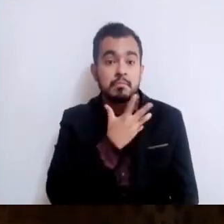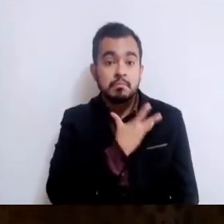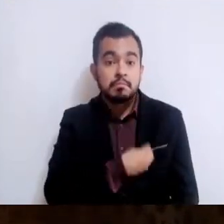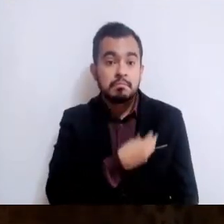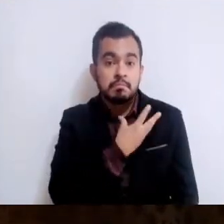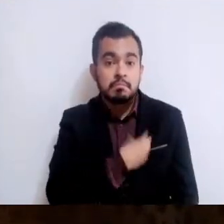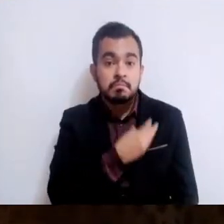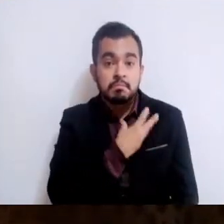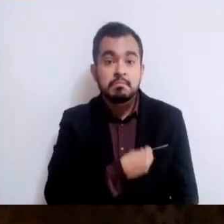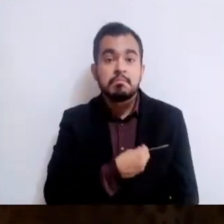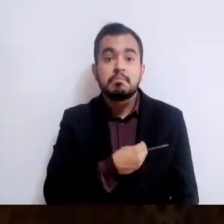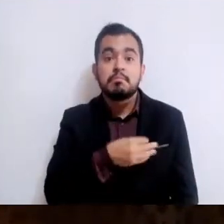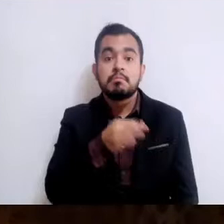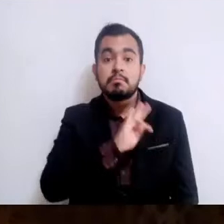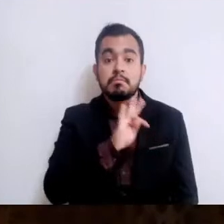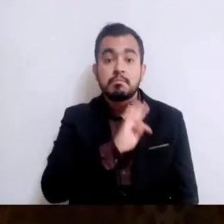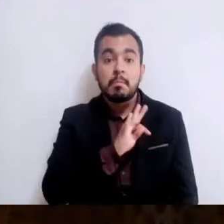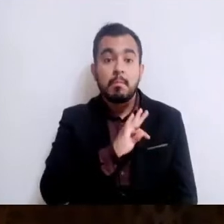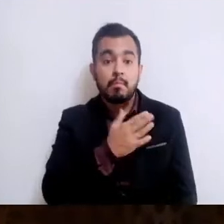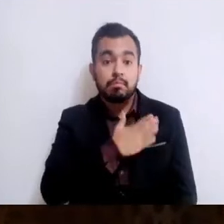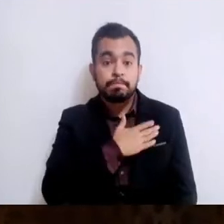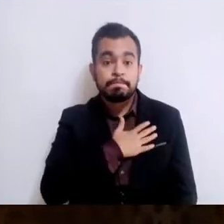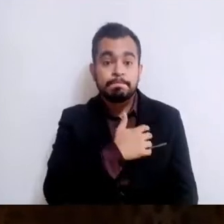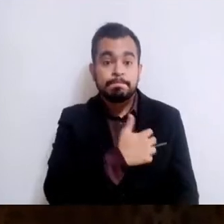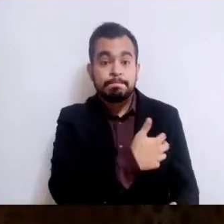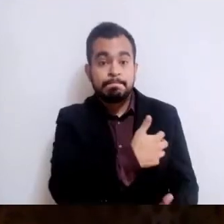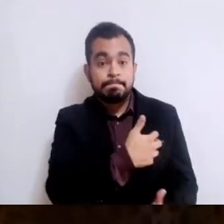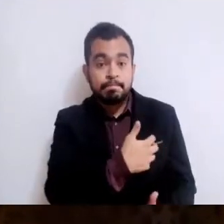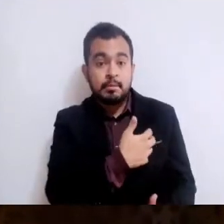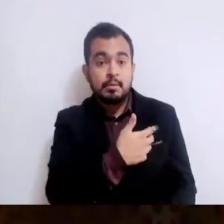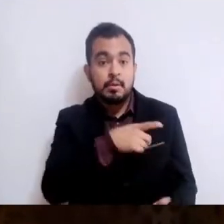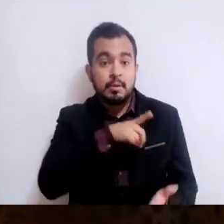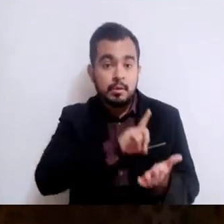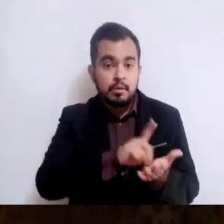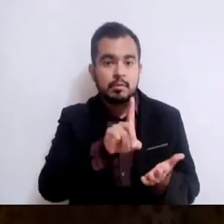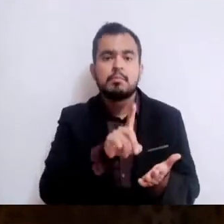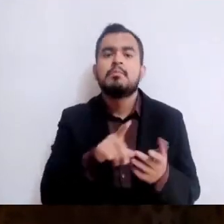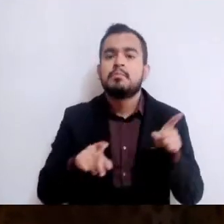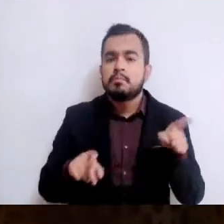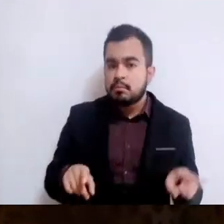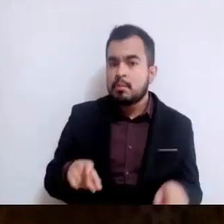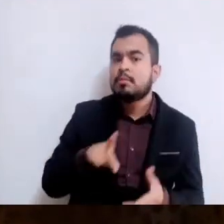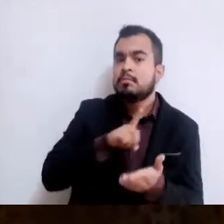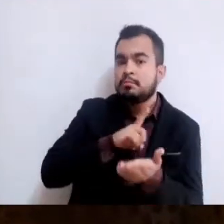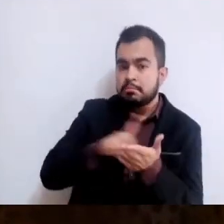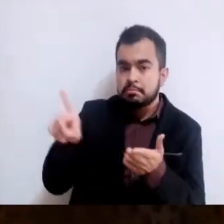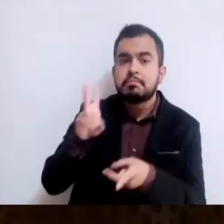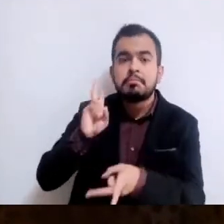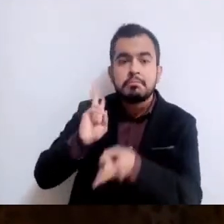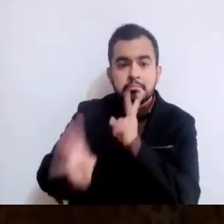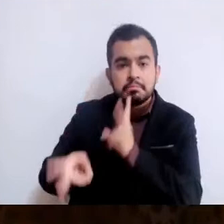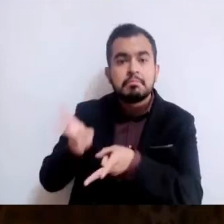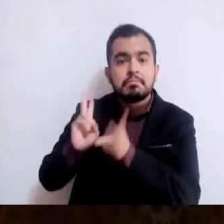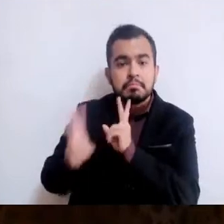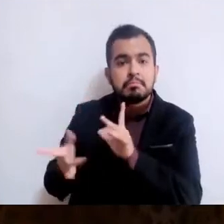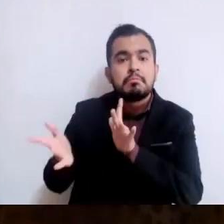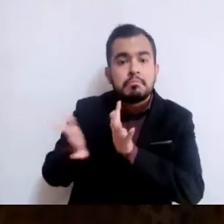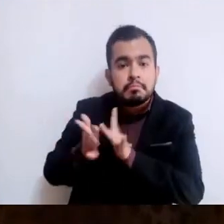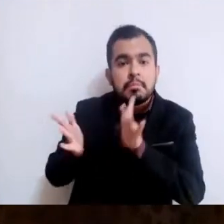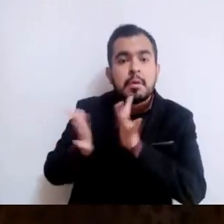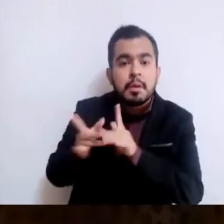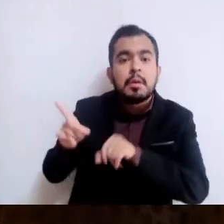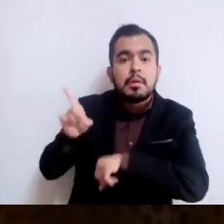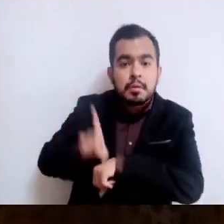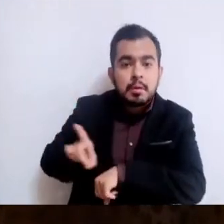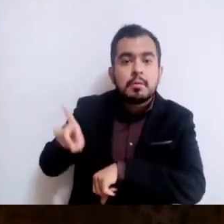ejercer la guardia custodia, tiene el inalienable derecho a comunicarse con él diariamente o en cualquier